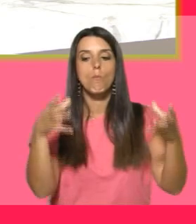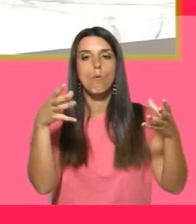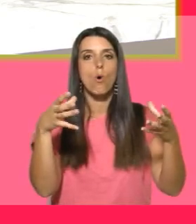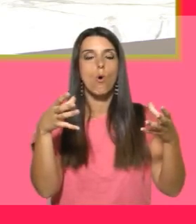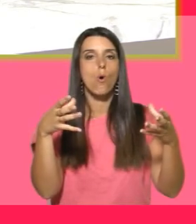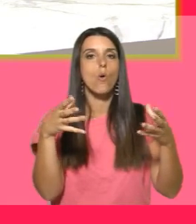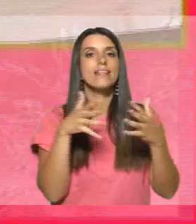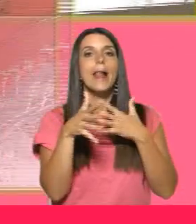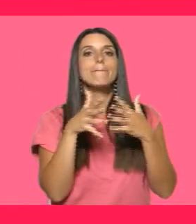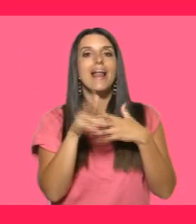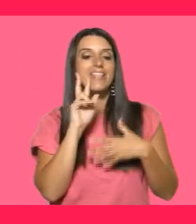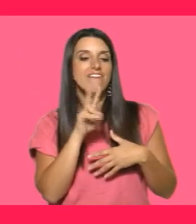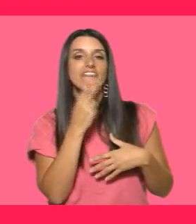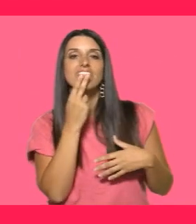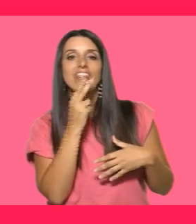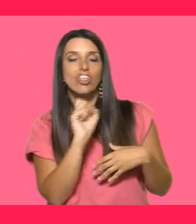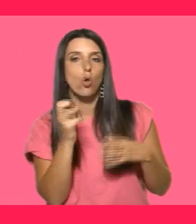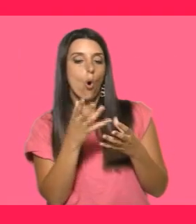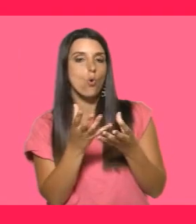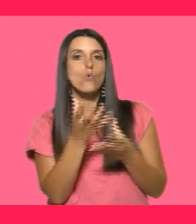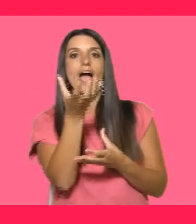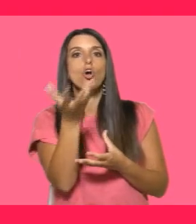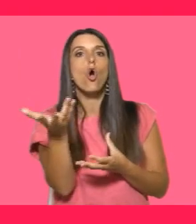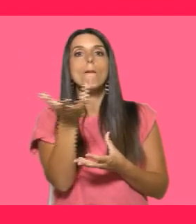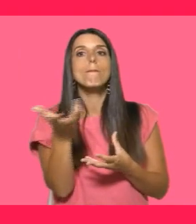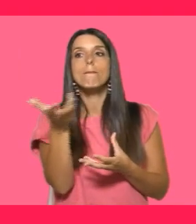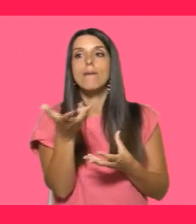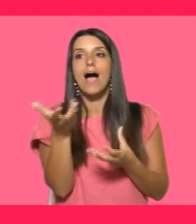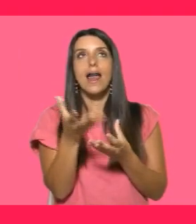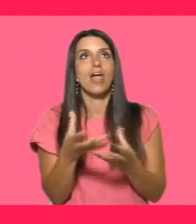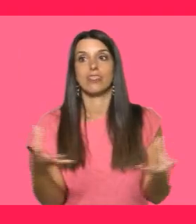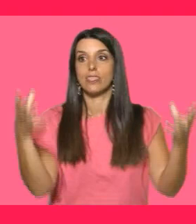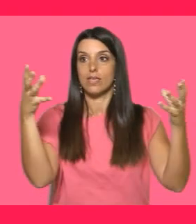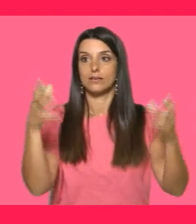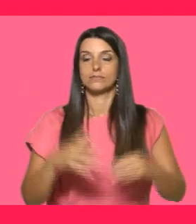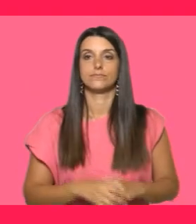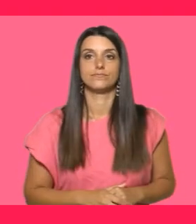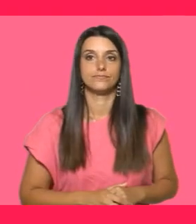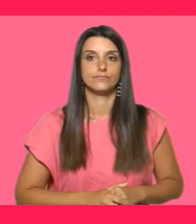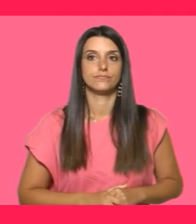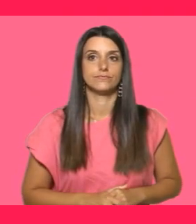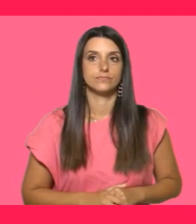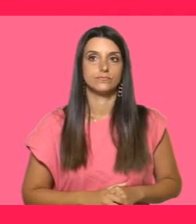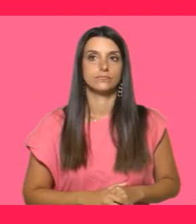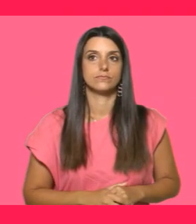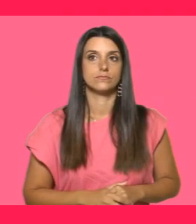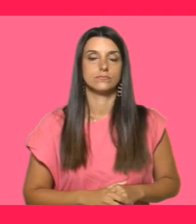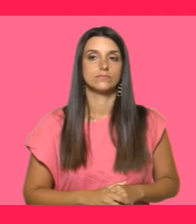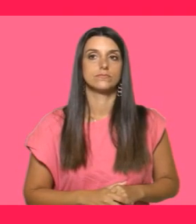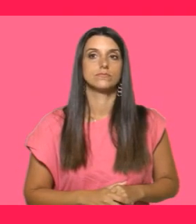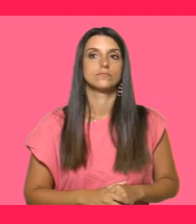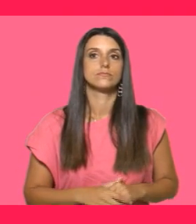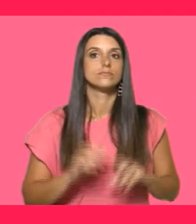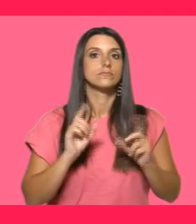bowl transparente, que ya está. Vea, es como una copa grande, una, claro, copa grande. Muy bien, ahí le ponemos este. Le vamos a